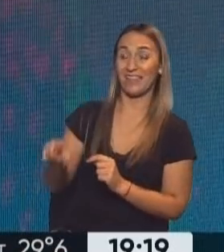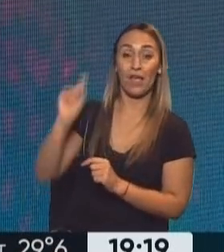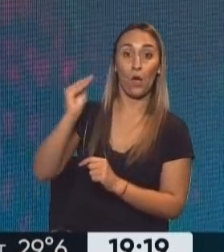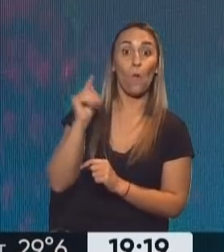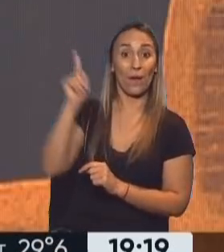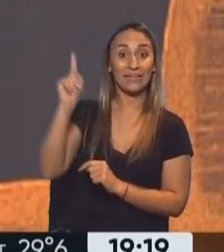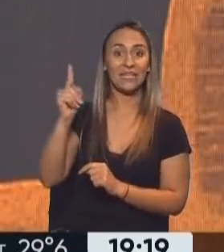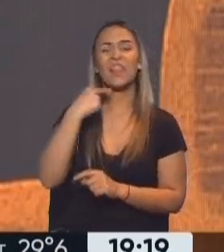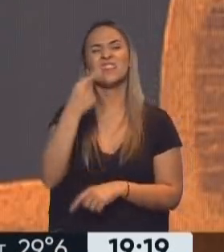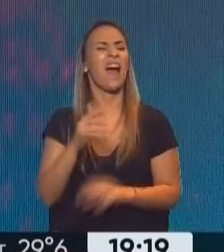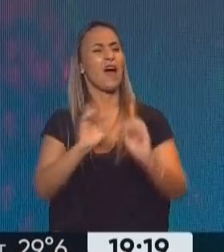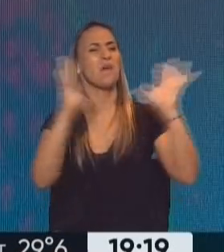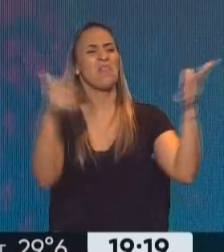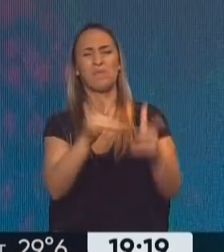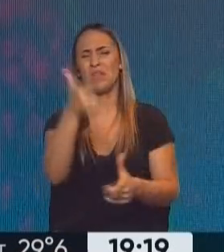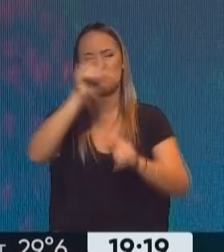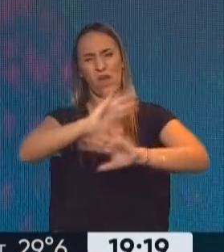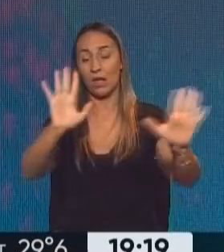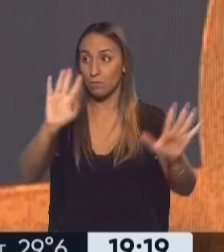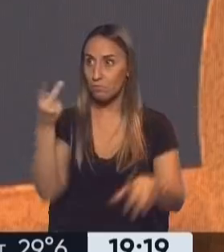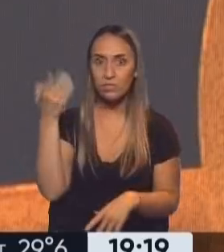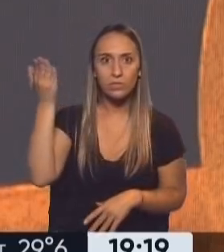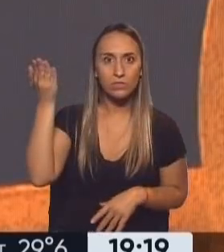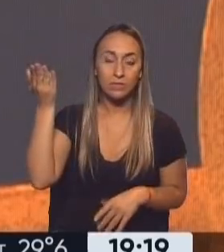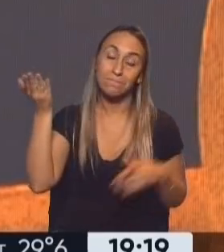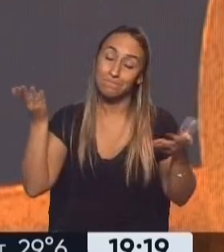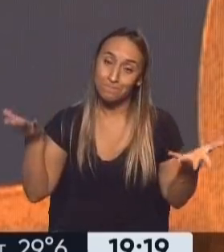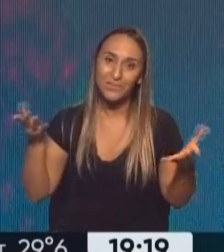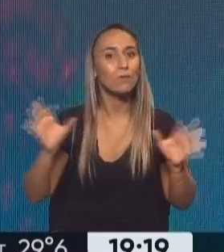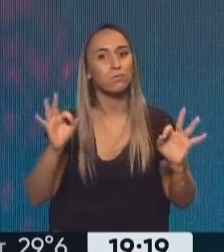la pandemia no existía. Hasta aquí llegamos. Gracias, doctor, como siempre, con